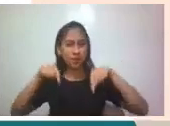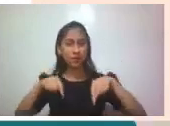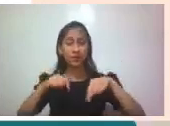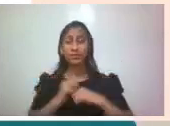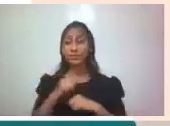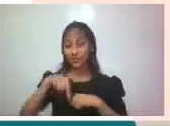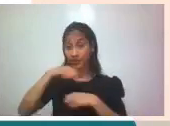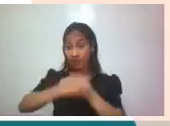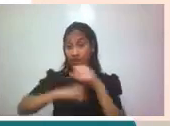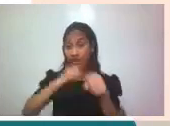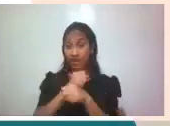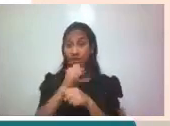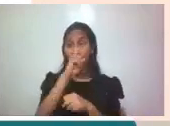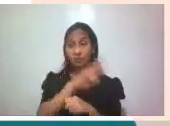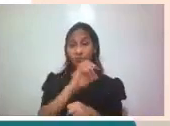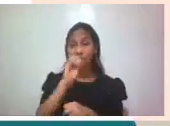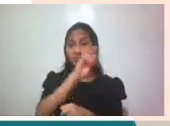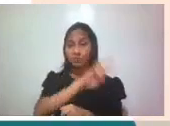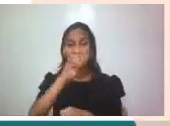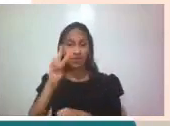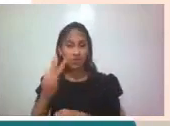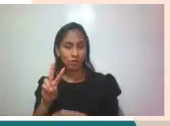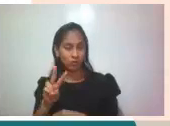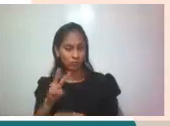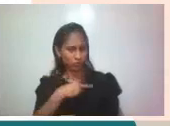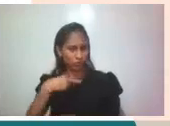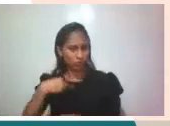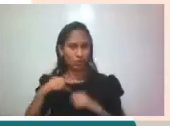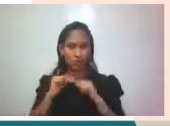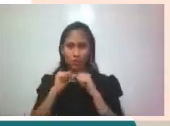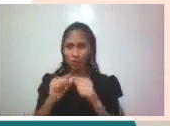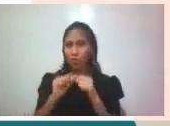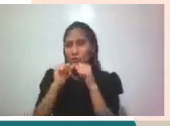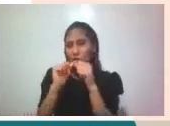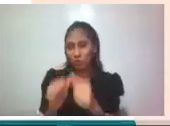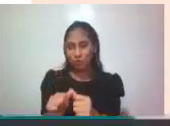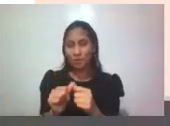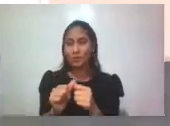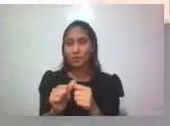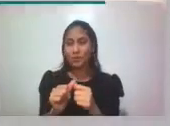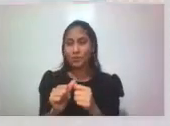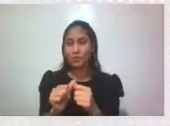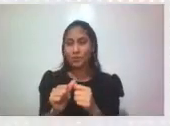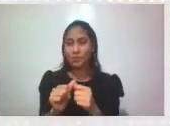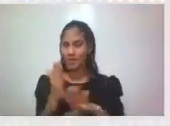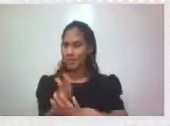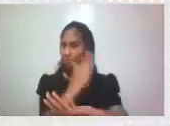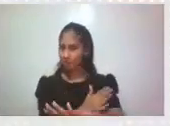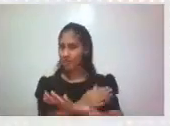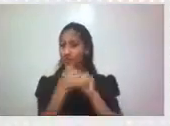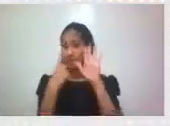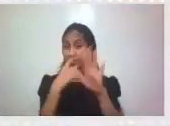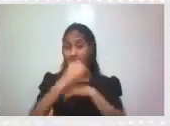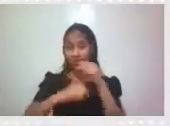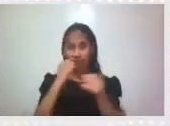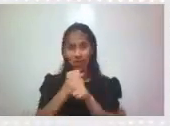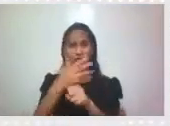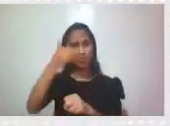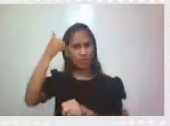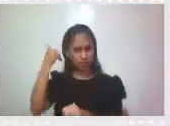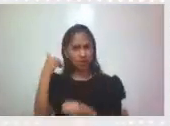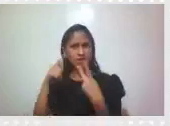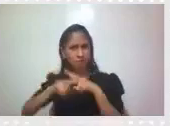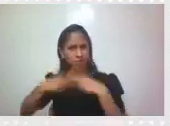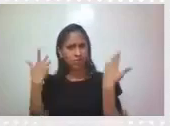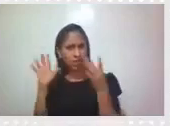2022, nosotros continuamos con este trabajo que ya venimos realizando desde hace 6 años, pero sabemos